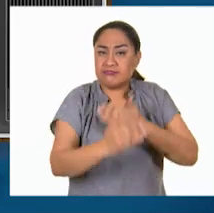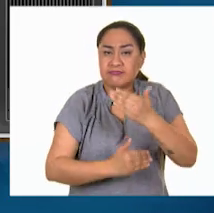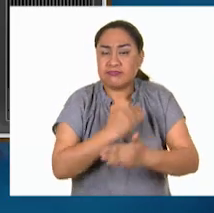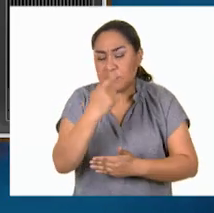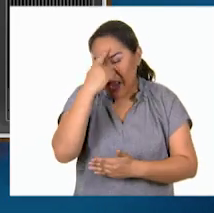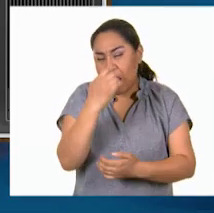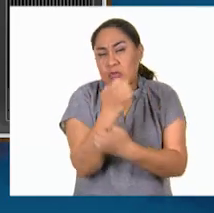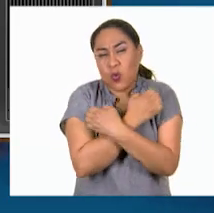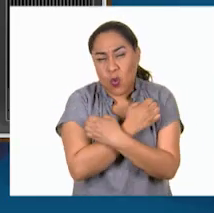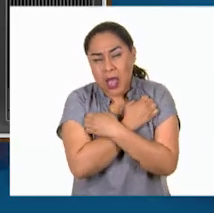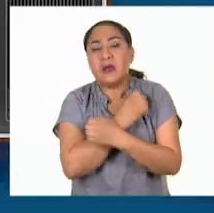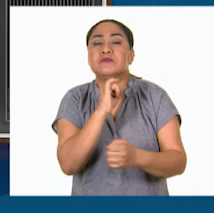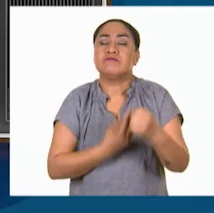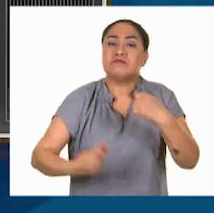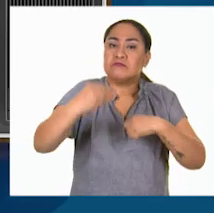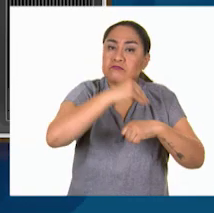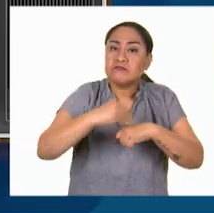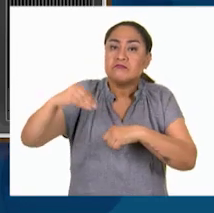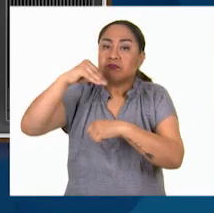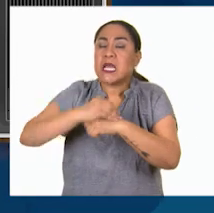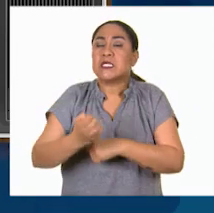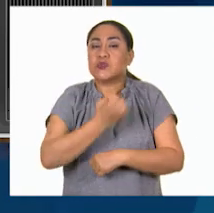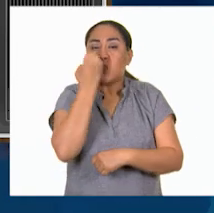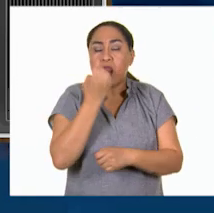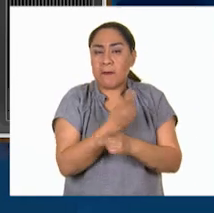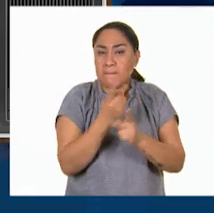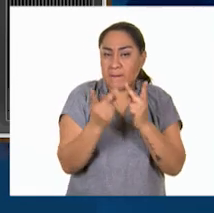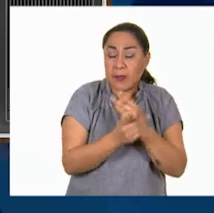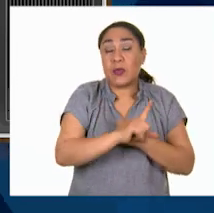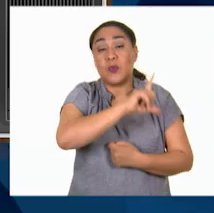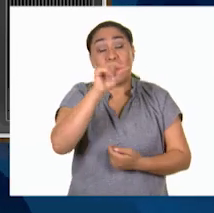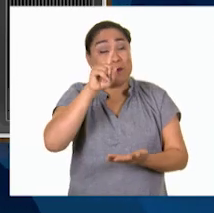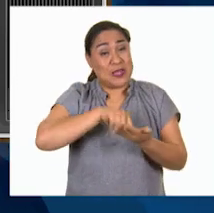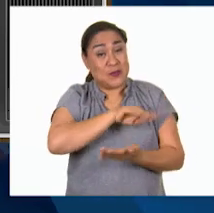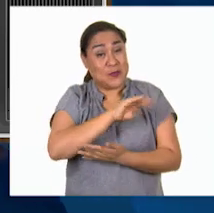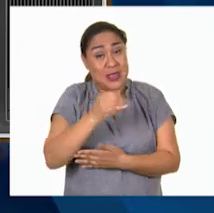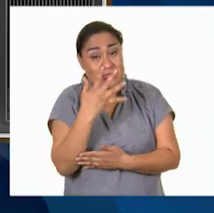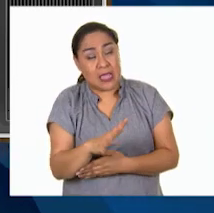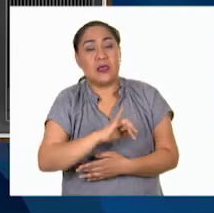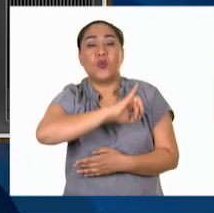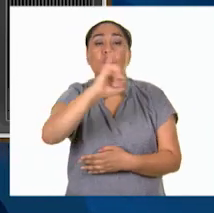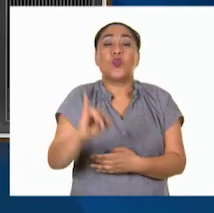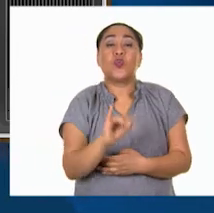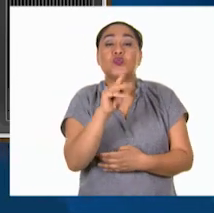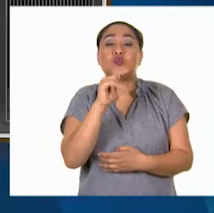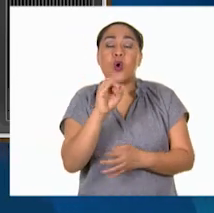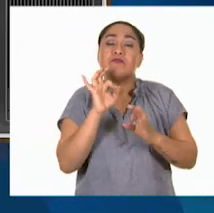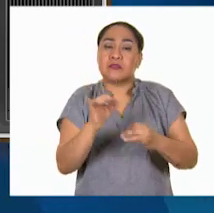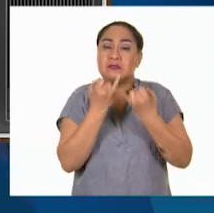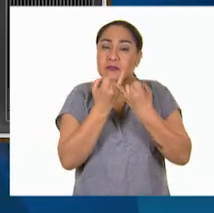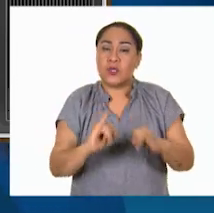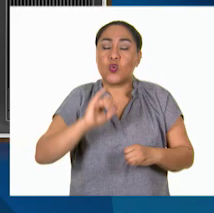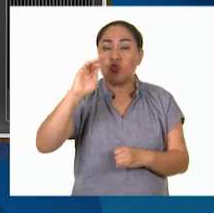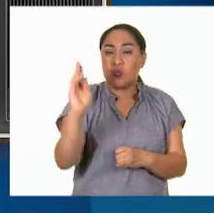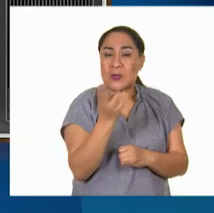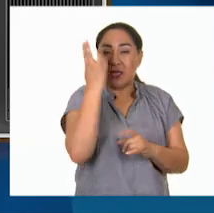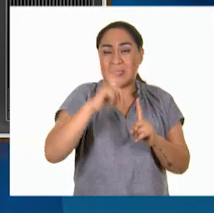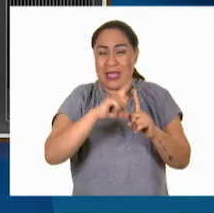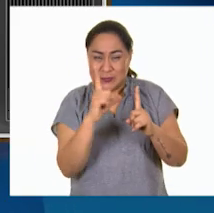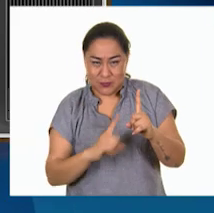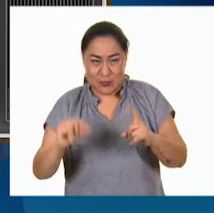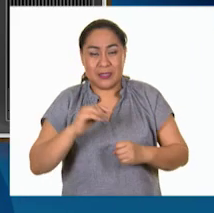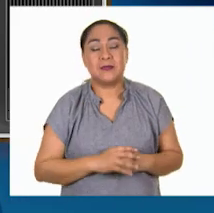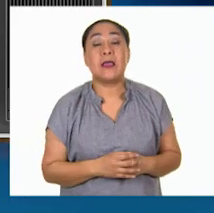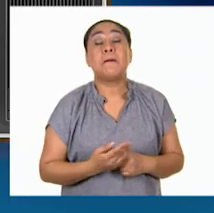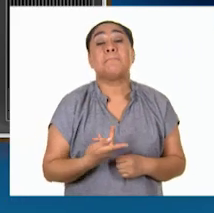crearon numerosas escuelas preparatorias y en 1910 Justo Sierra reabrió la Universidad Nacional. Sin